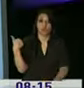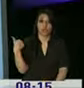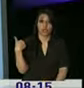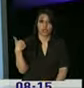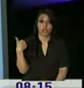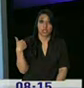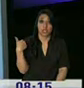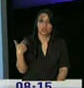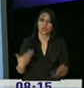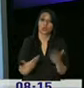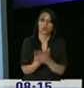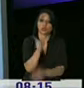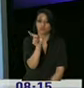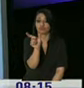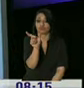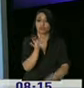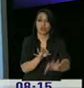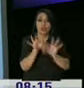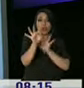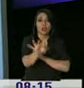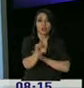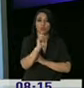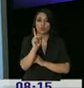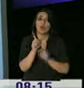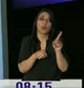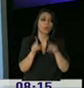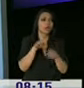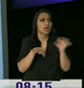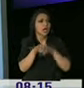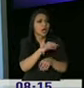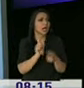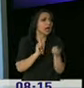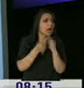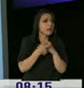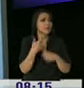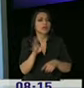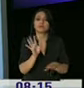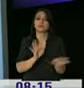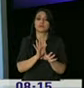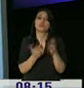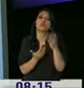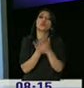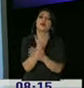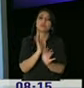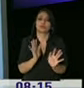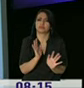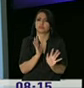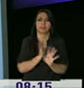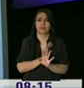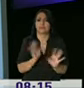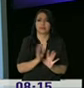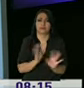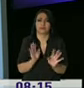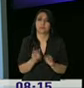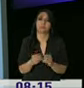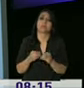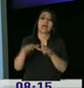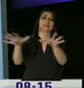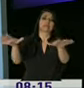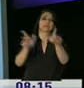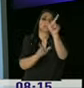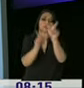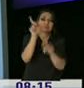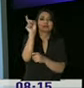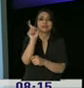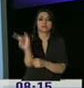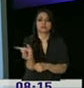tags, no es que está reemplazando, ojo, ¿eh? Hay gente que piensa que, uy, ya me van a reemplazar. No, hay nuevos para mayor gente que necesita tags,